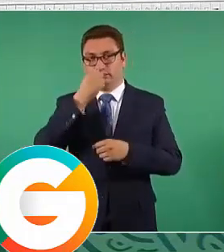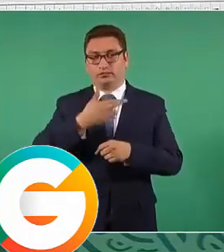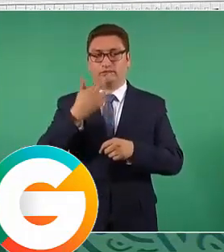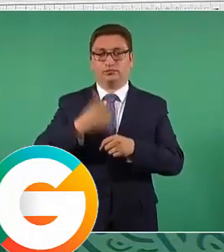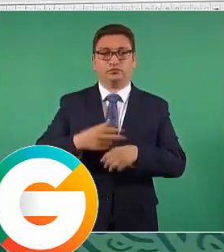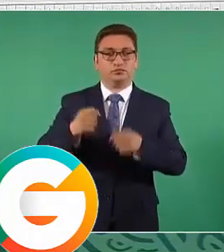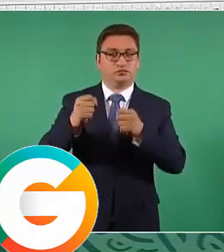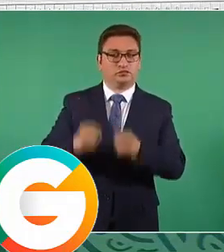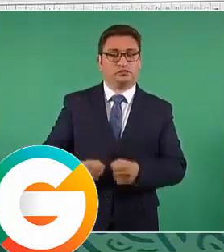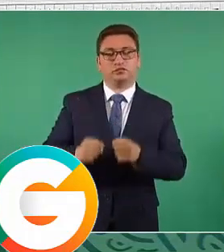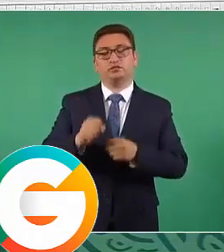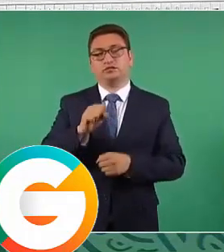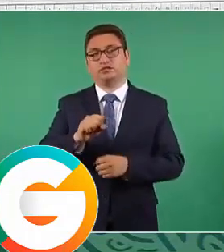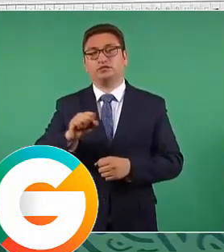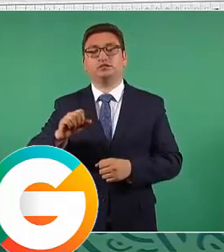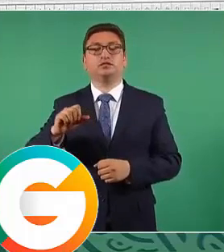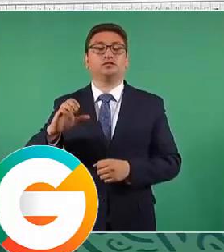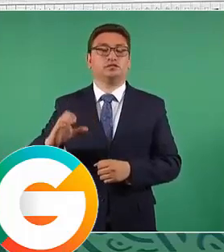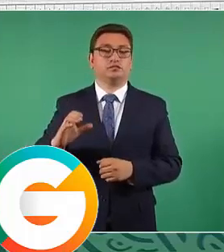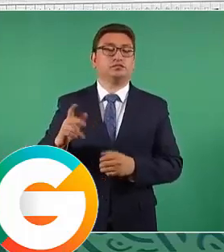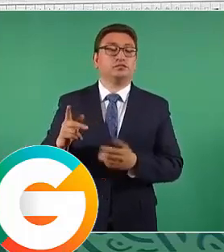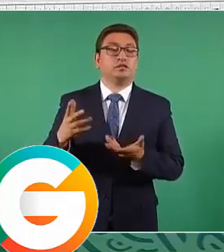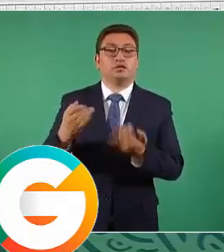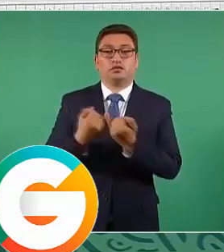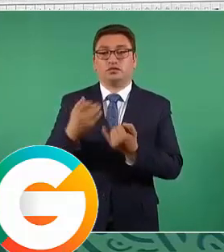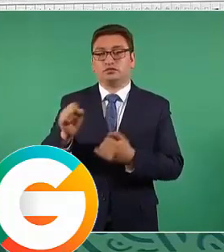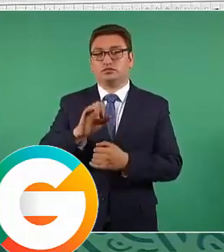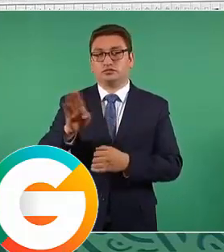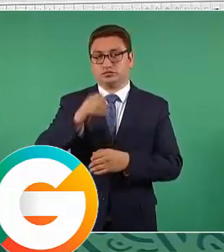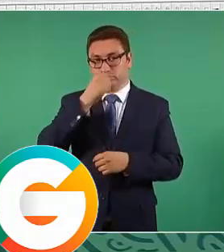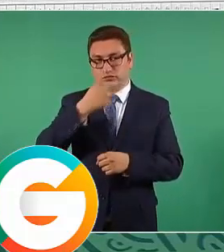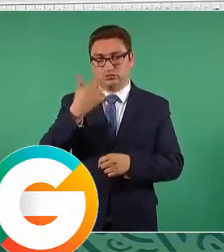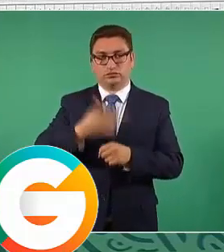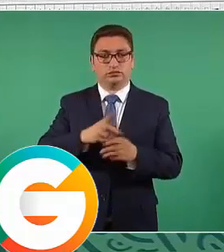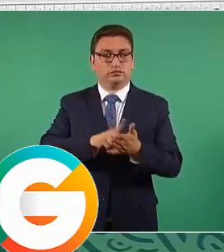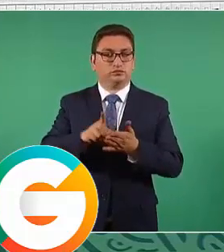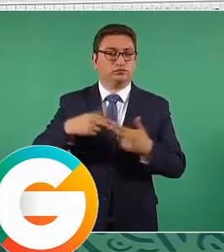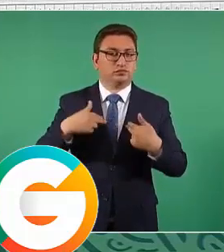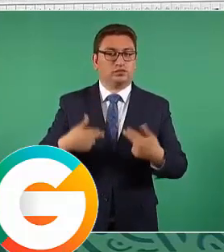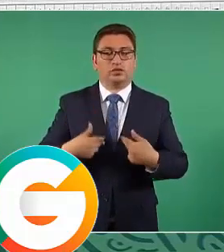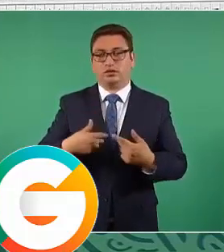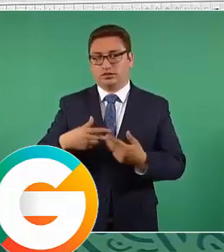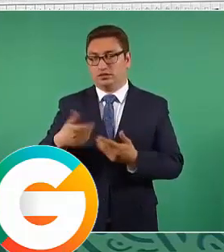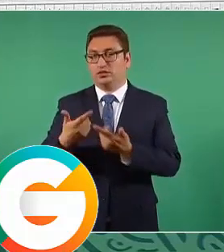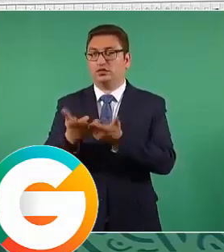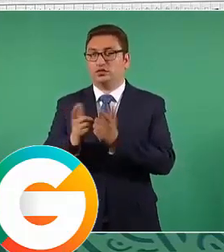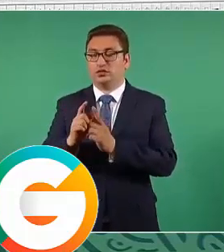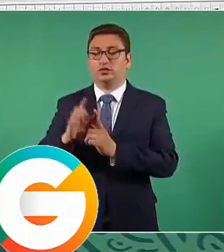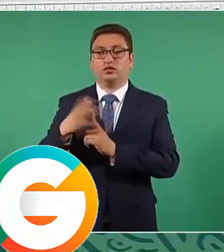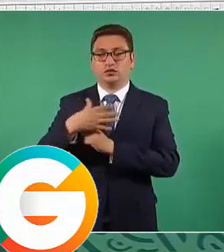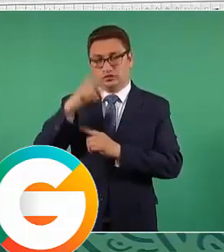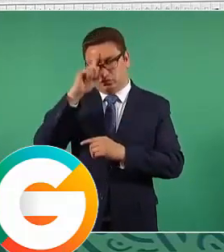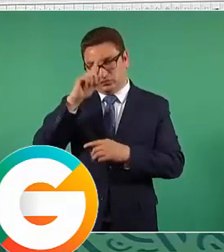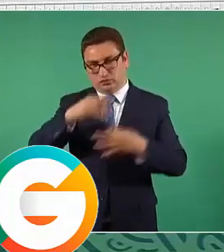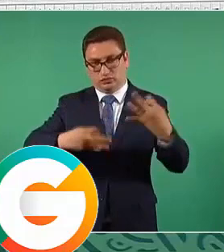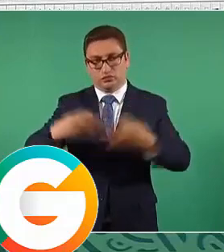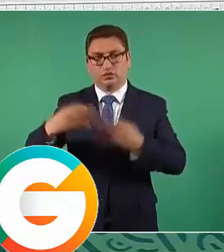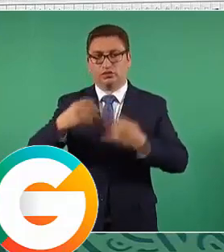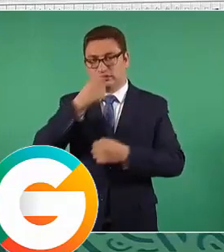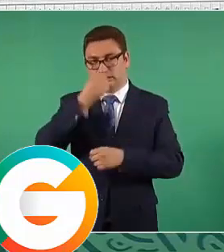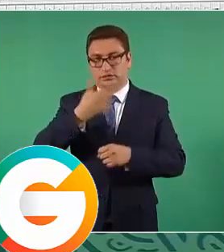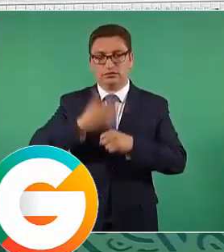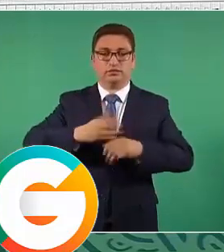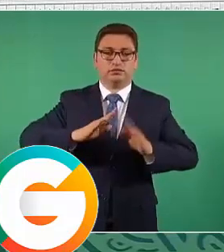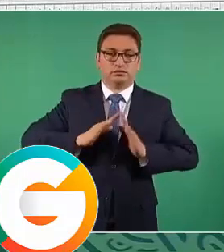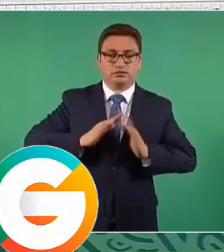Seguridad Pública, el Subsecretario de Derechos Humanos, el Consejero Jurídico, el Secretario de la Defensa, el